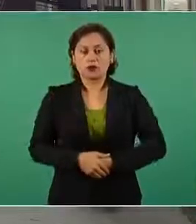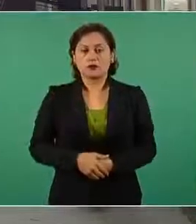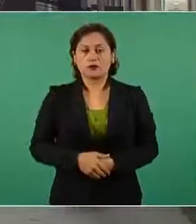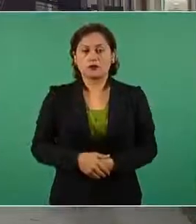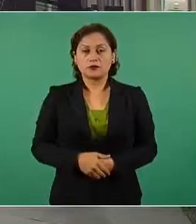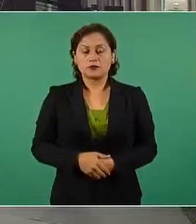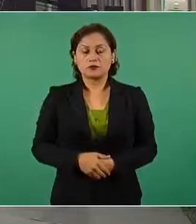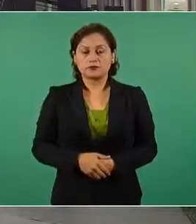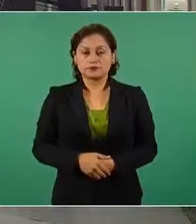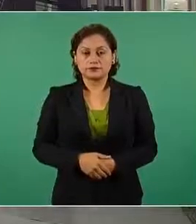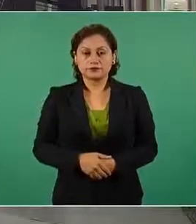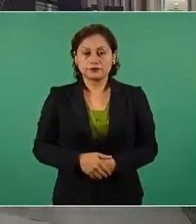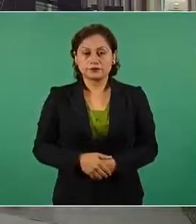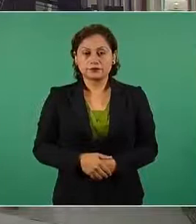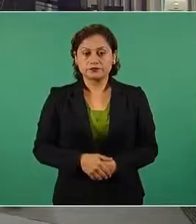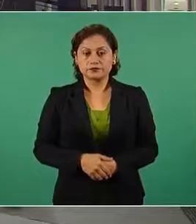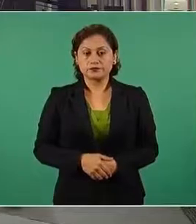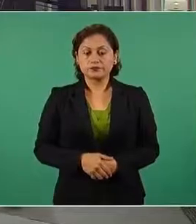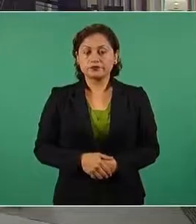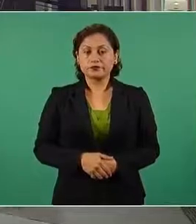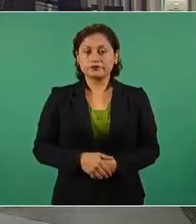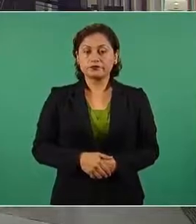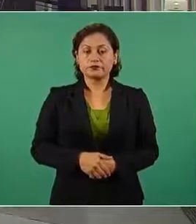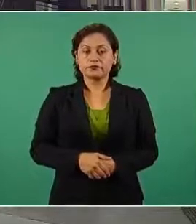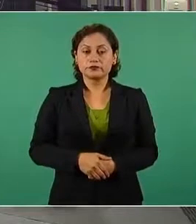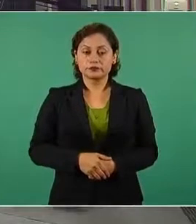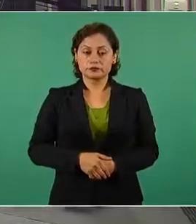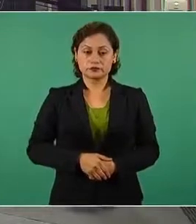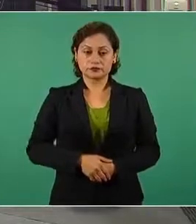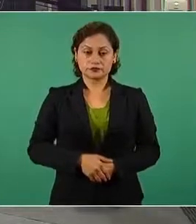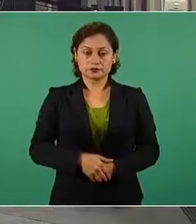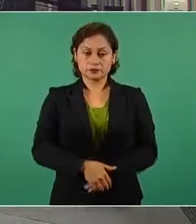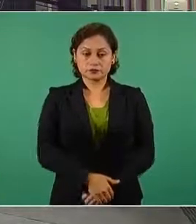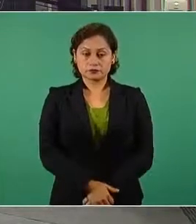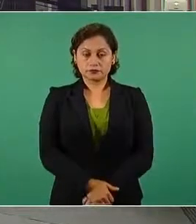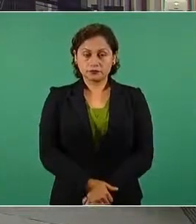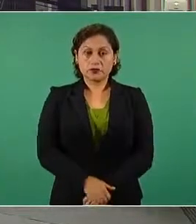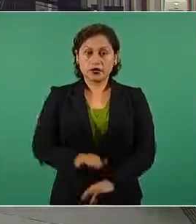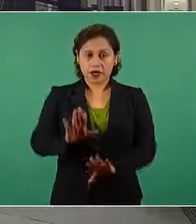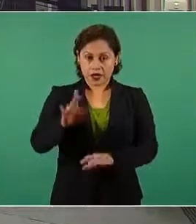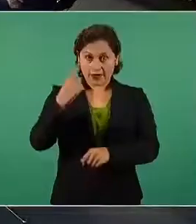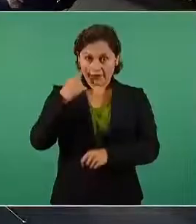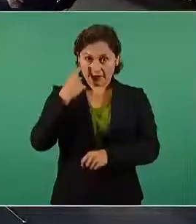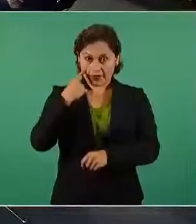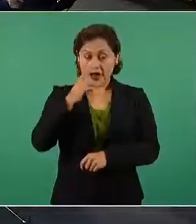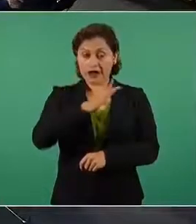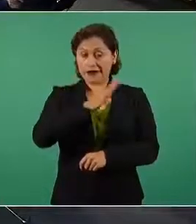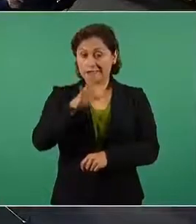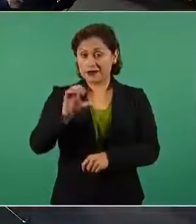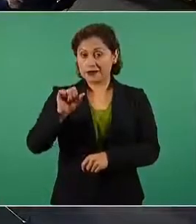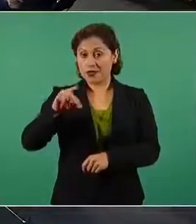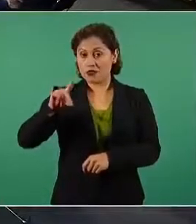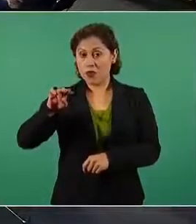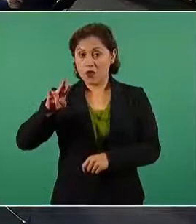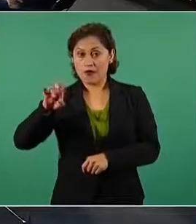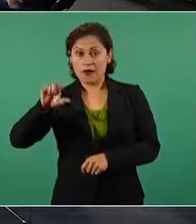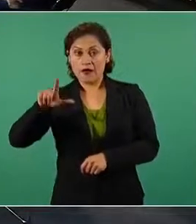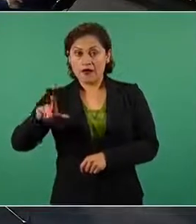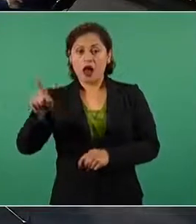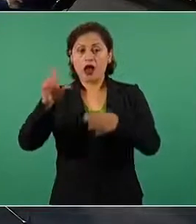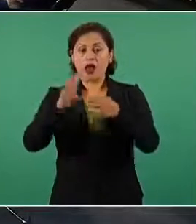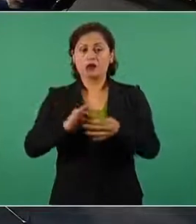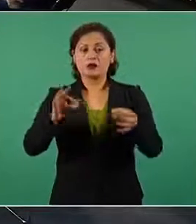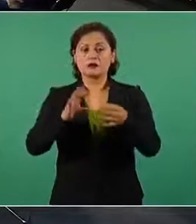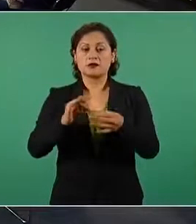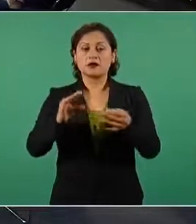elementos? Sí, mire, el general Sandoval va a informar de los efectivos que están